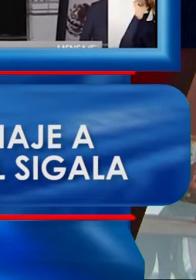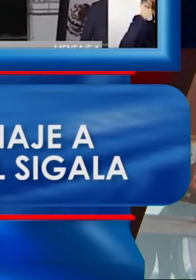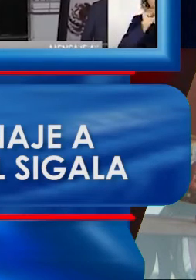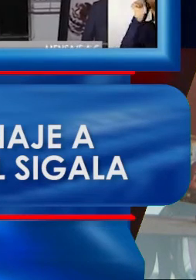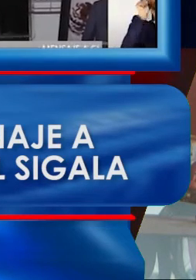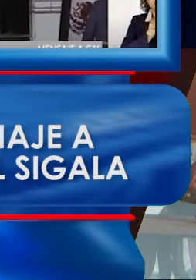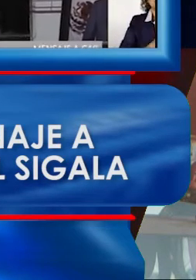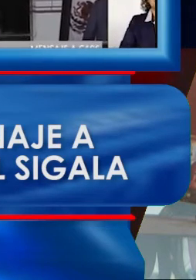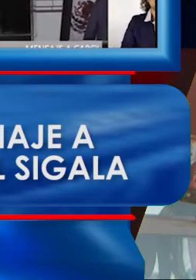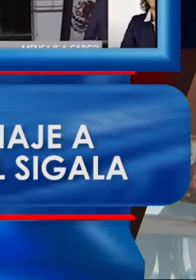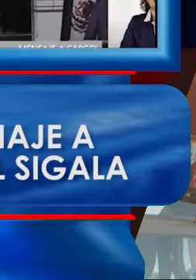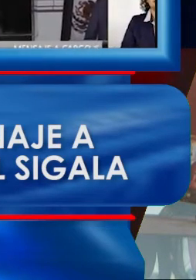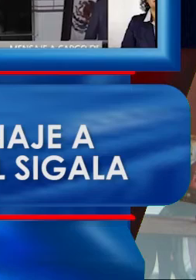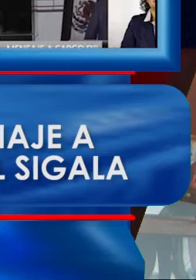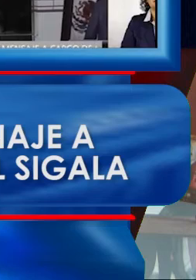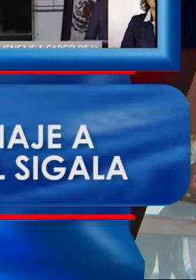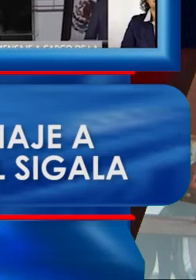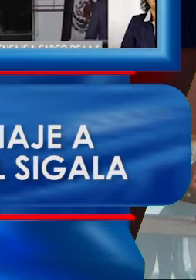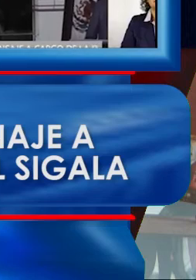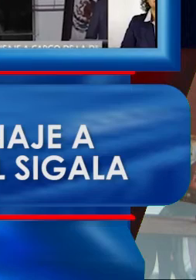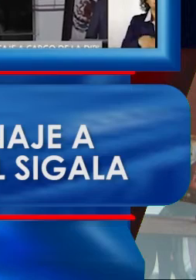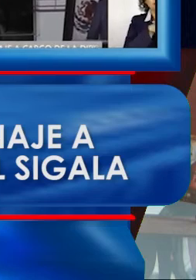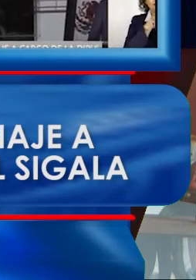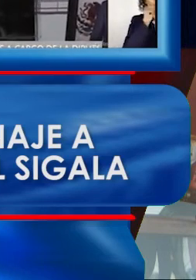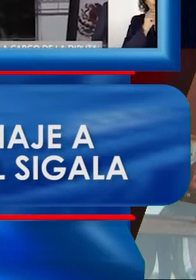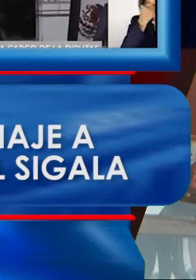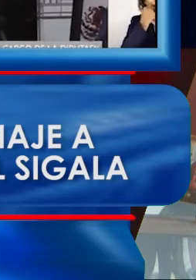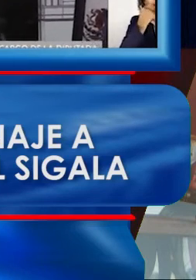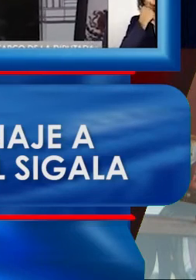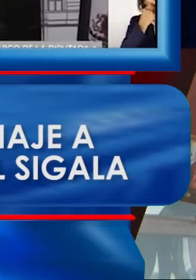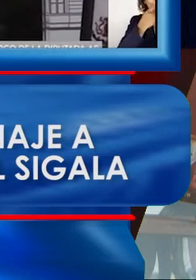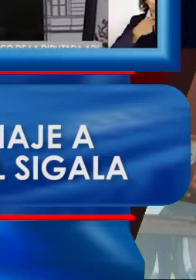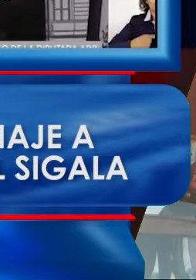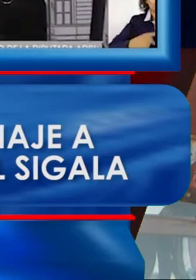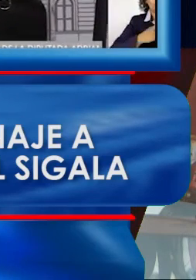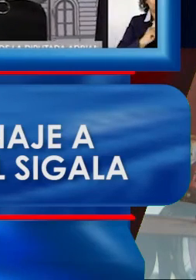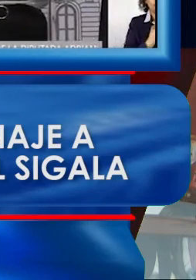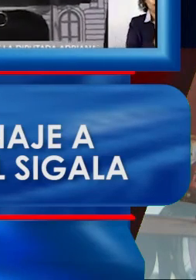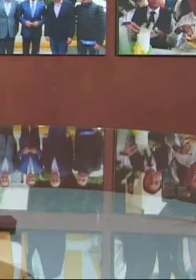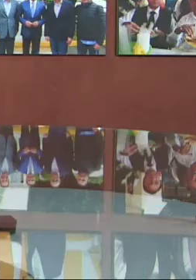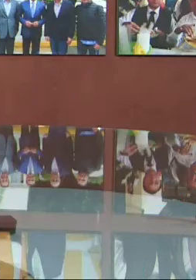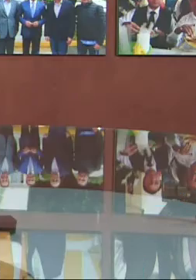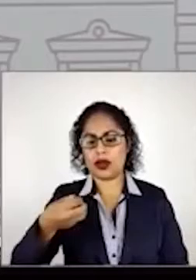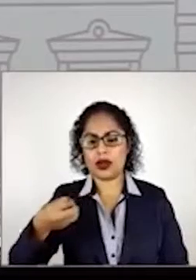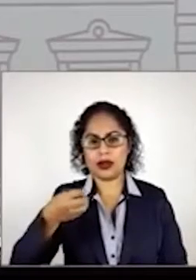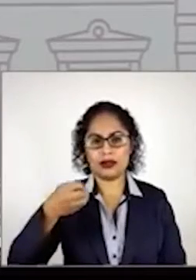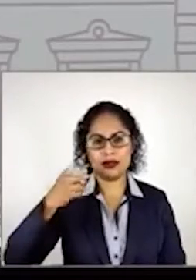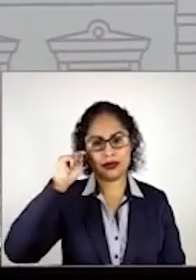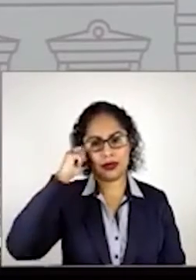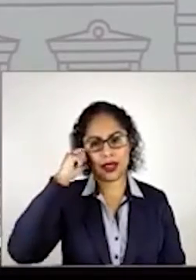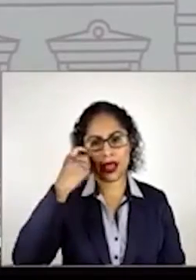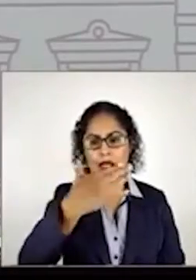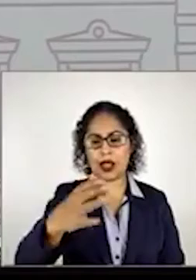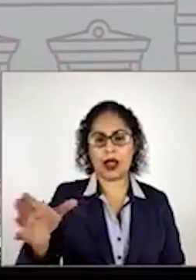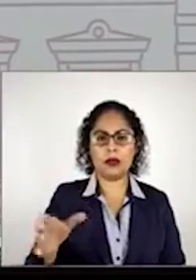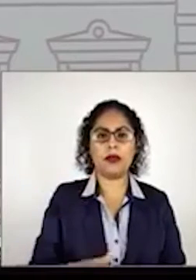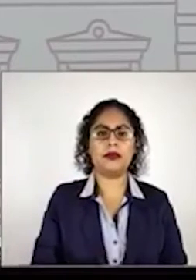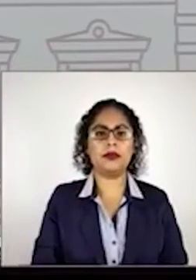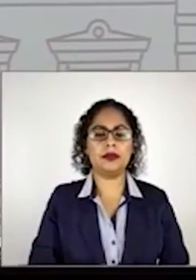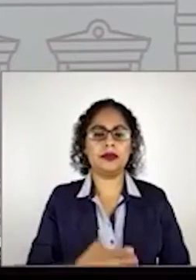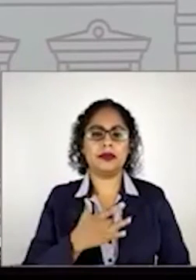un hombre sereno, siempre dispuesto a escuchar. Así era Pascual Cigala. Nuestro